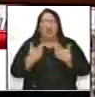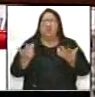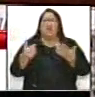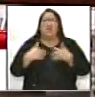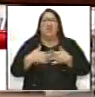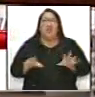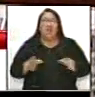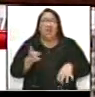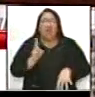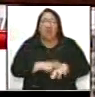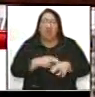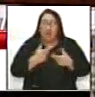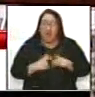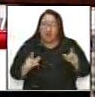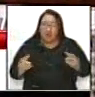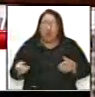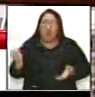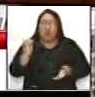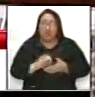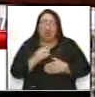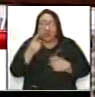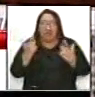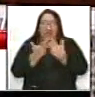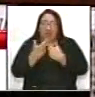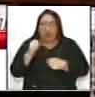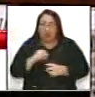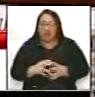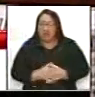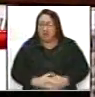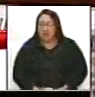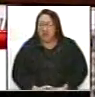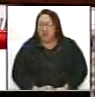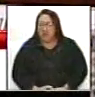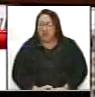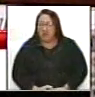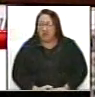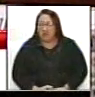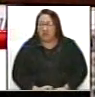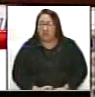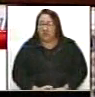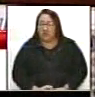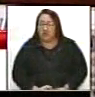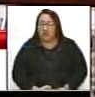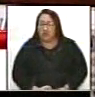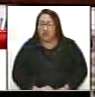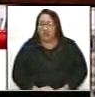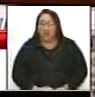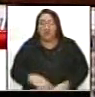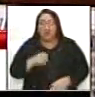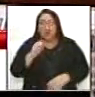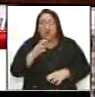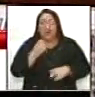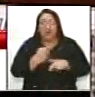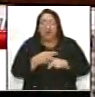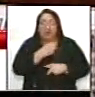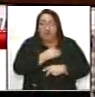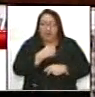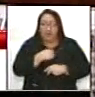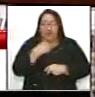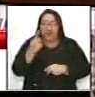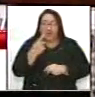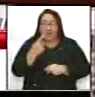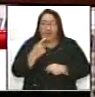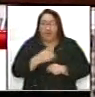la cancha libre nuevamente para el terrorismo? Esto lo ha advertido también el ex ministro y